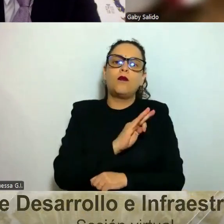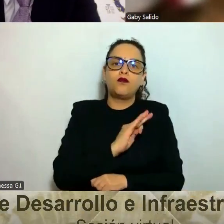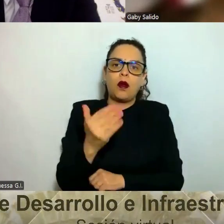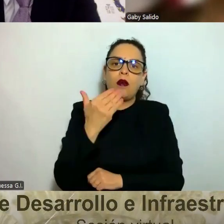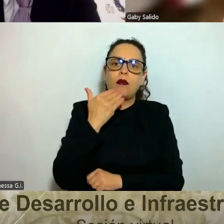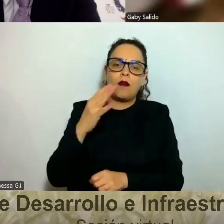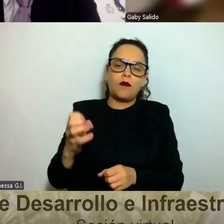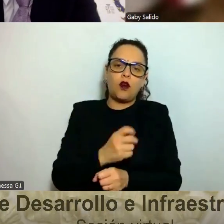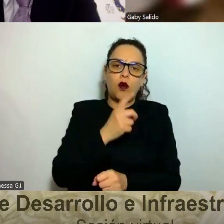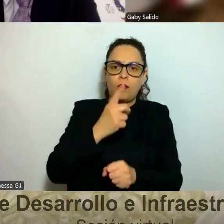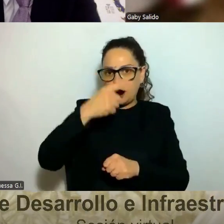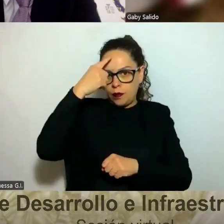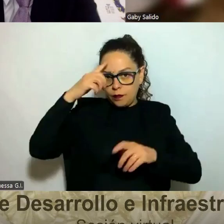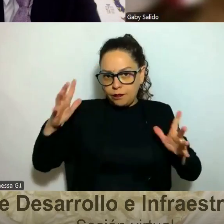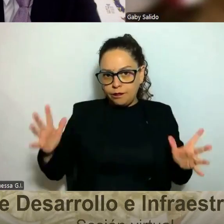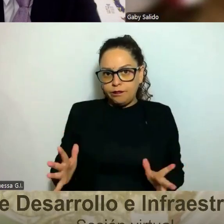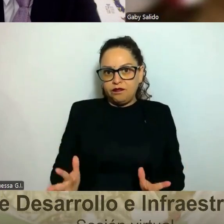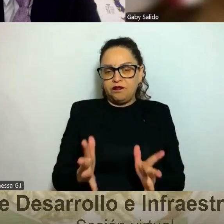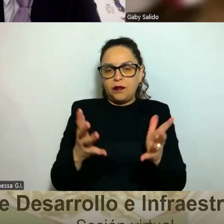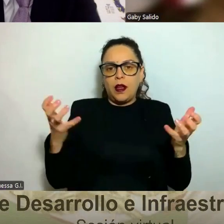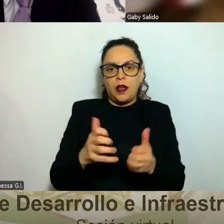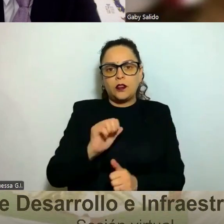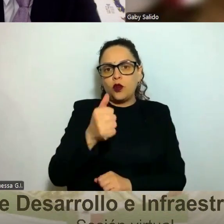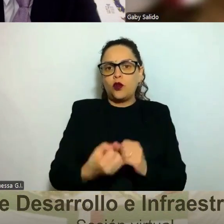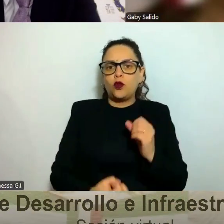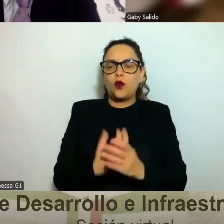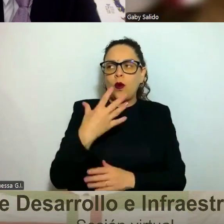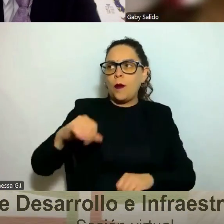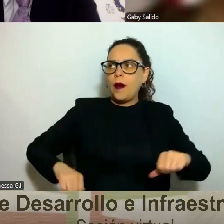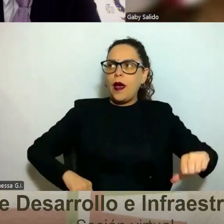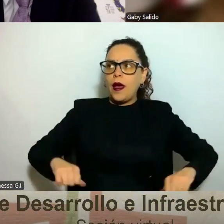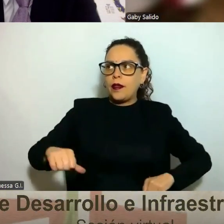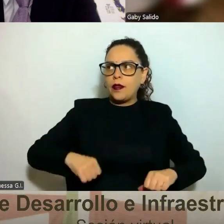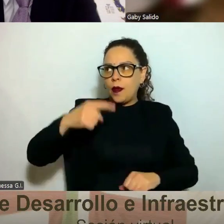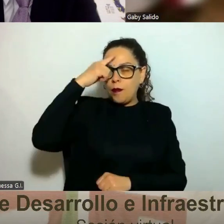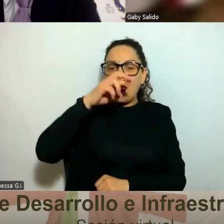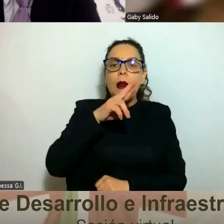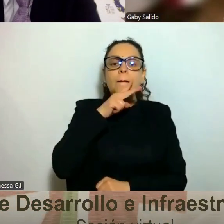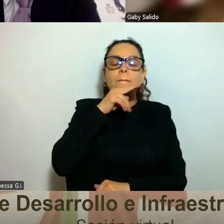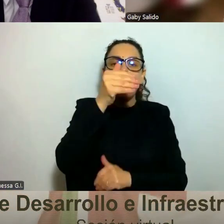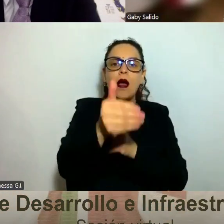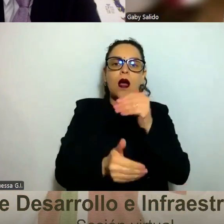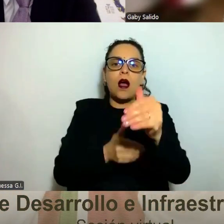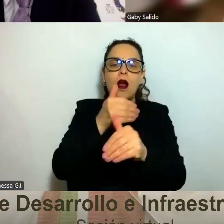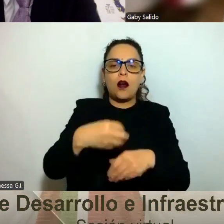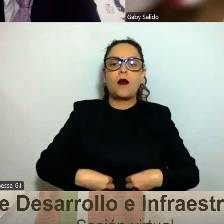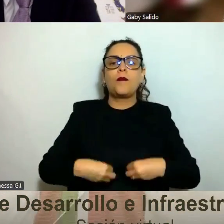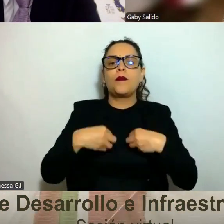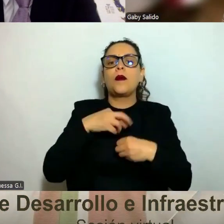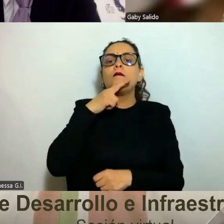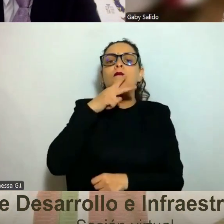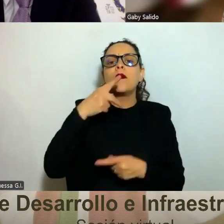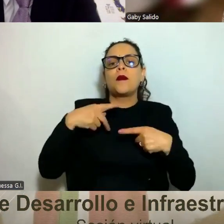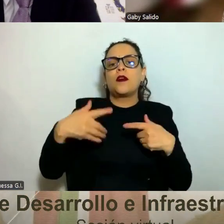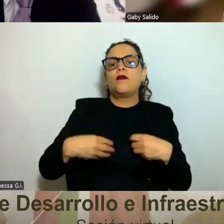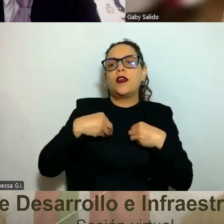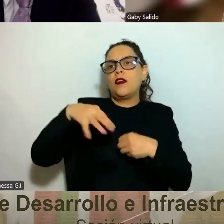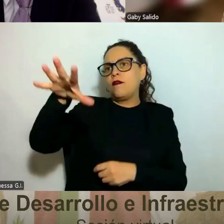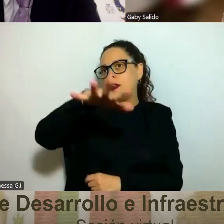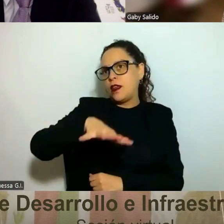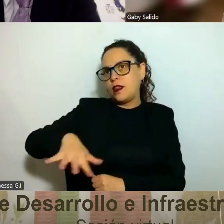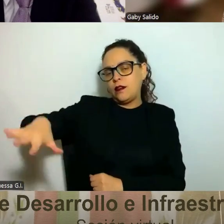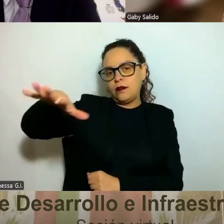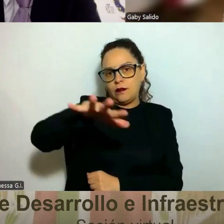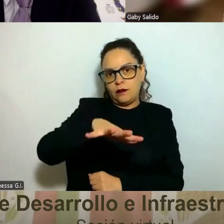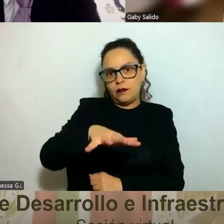el desarrollo de nuevas actividades que impulsen el mejoramiento de las condiciones de bienestar de los residentes y fortalezcan el fomento